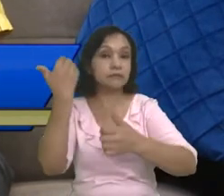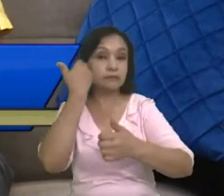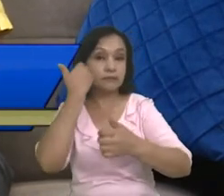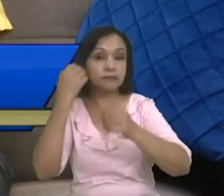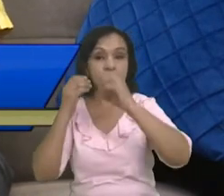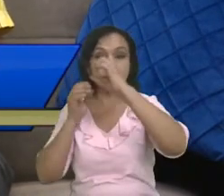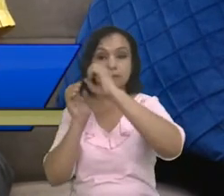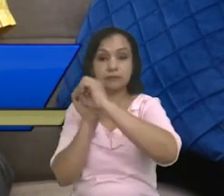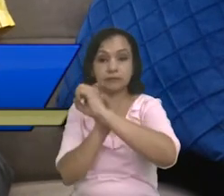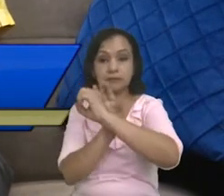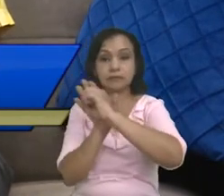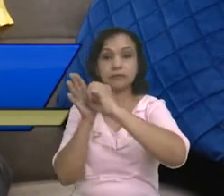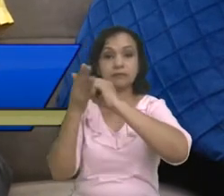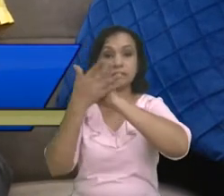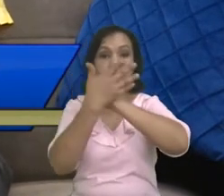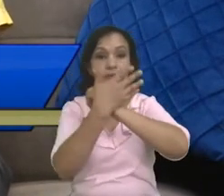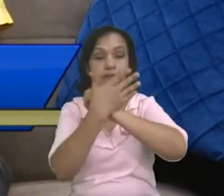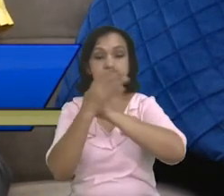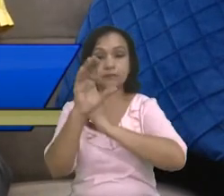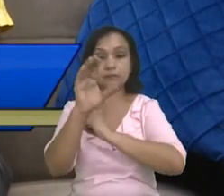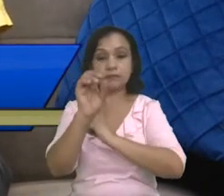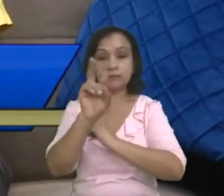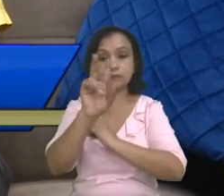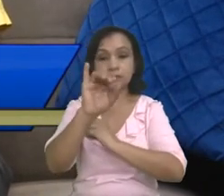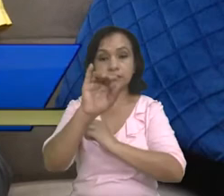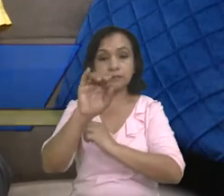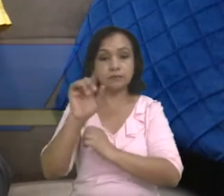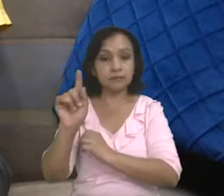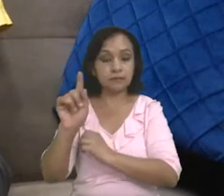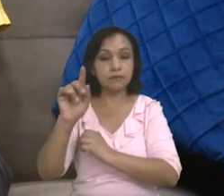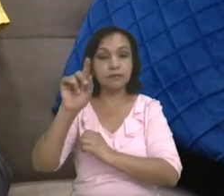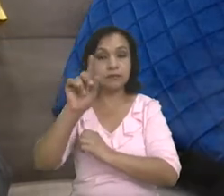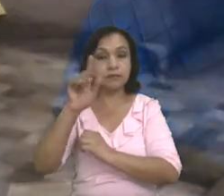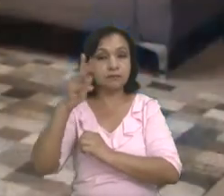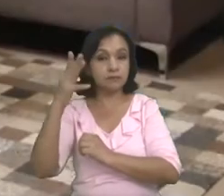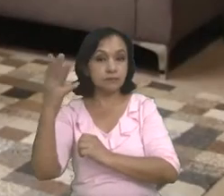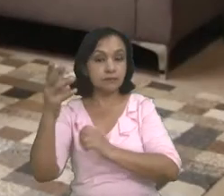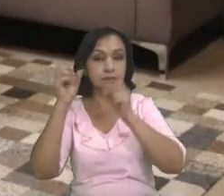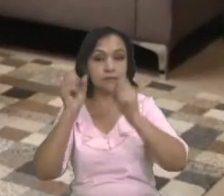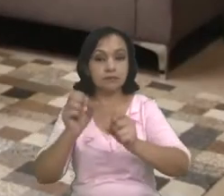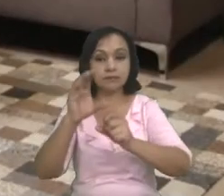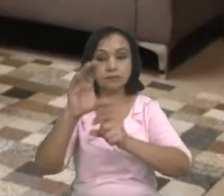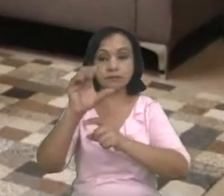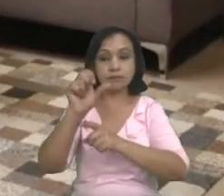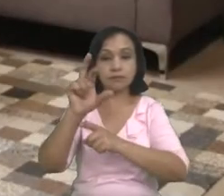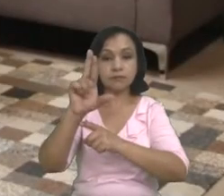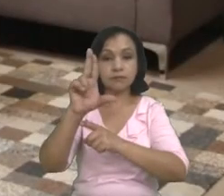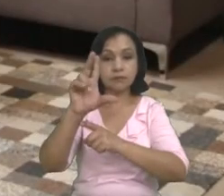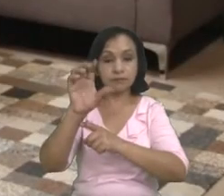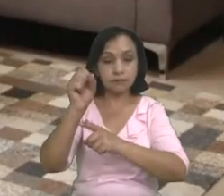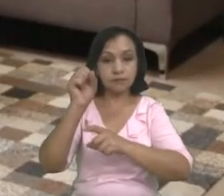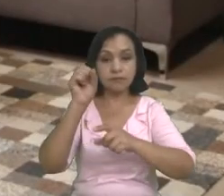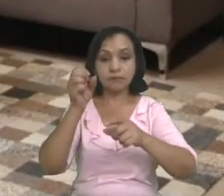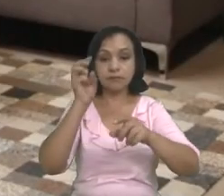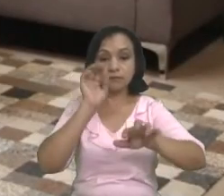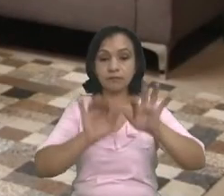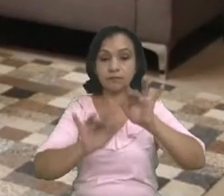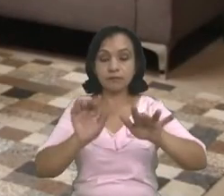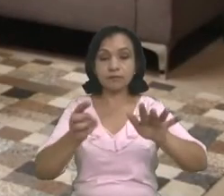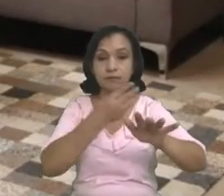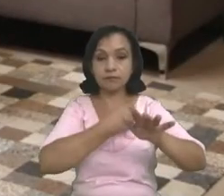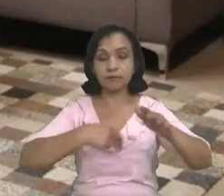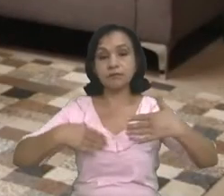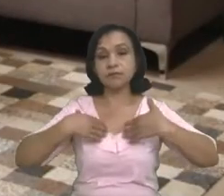el coronavirus kobe 19 con nosotros el compañero carlos sainz secretario general del ministerio de salud el doctor un poquito